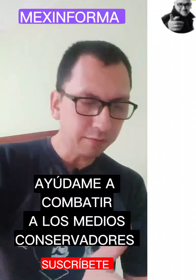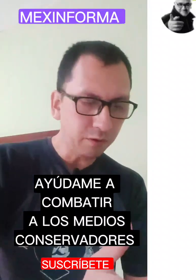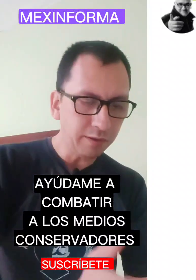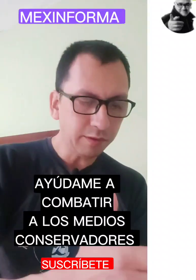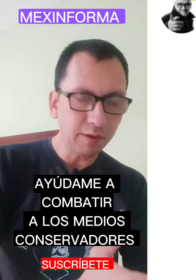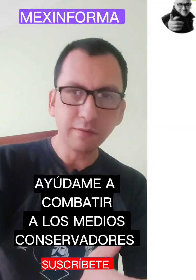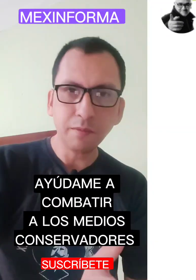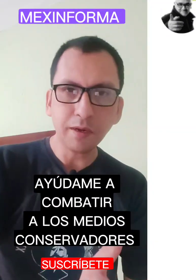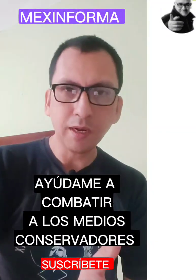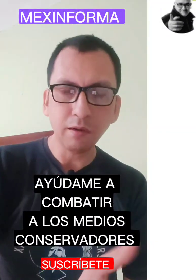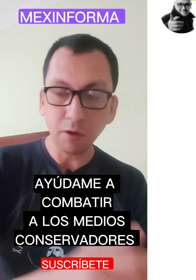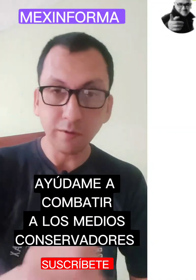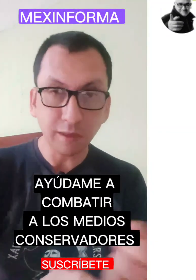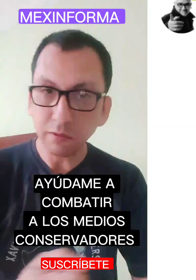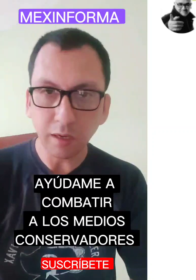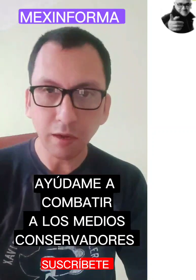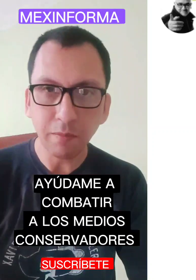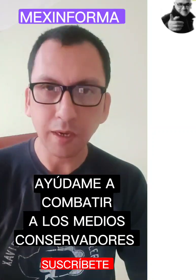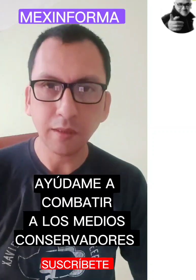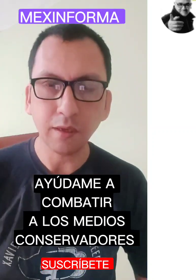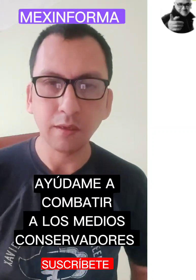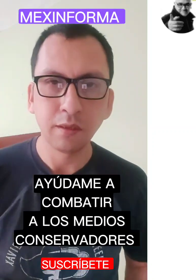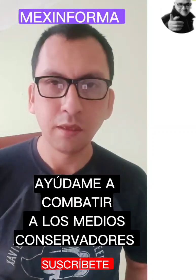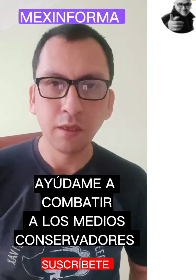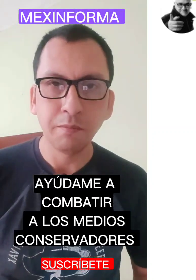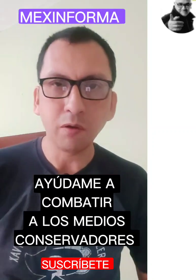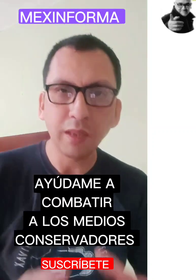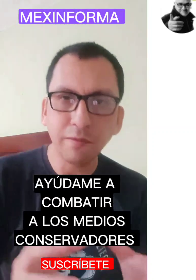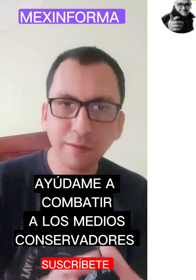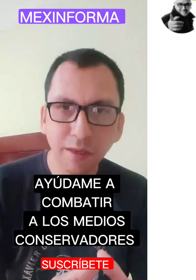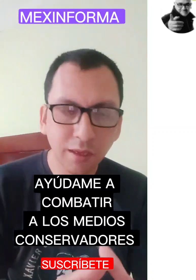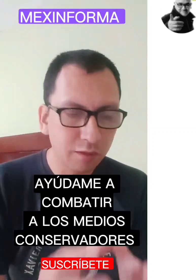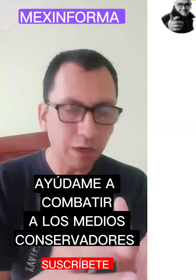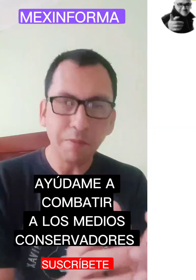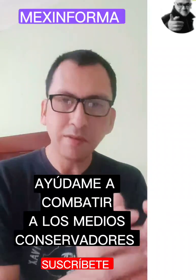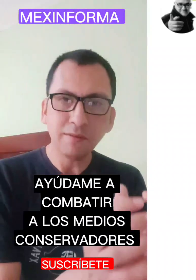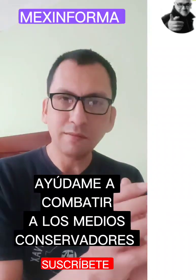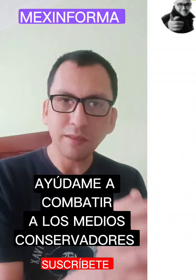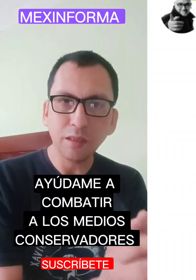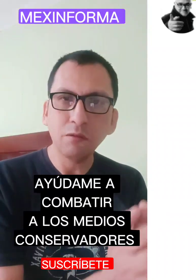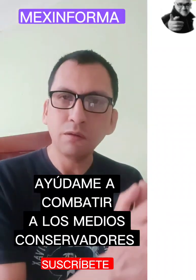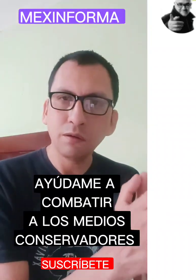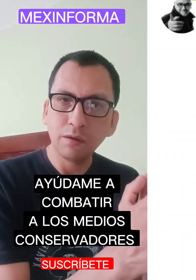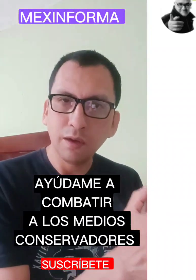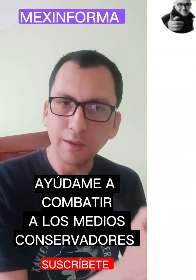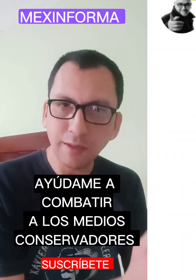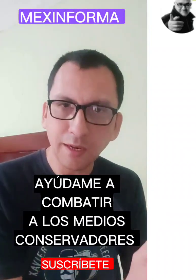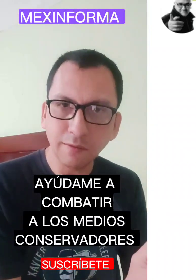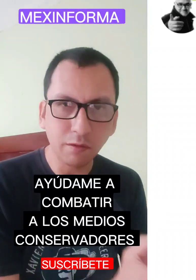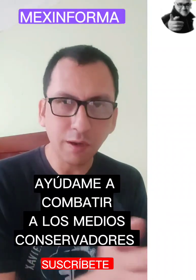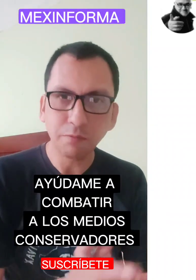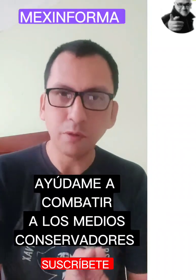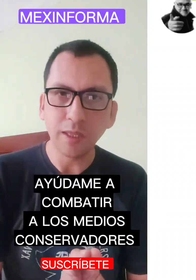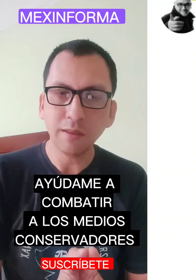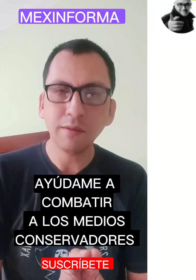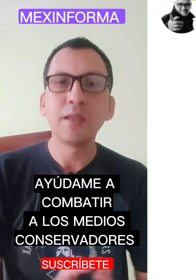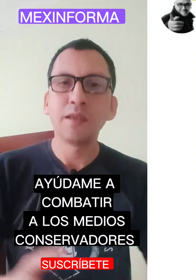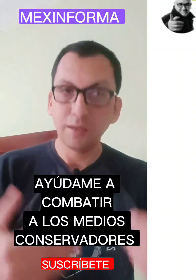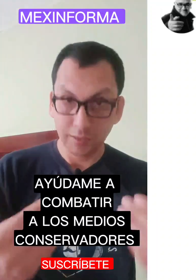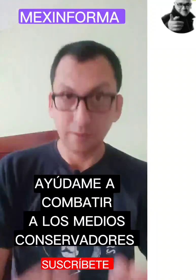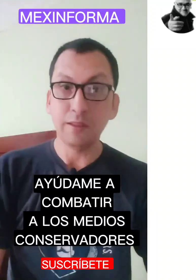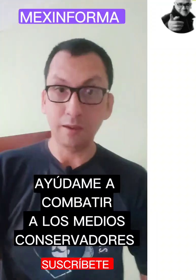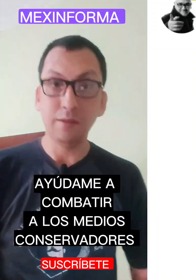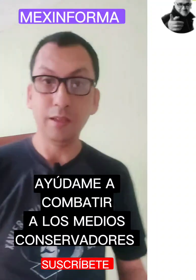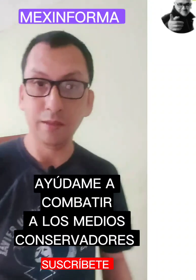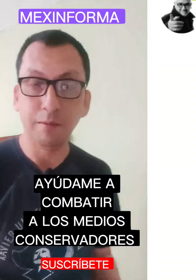Mira, esta margarita, cuando está deshojando la margarita, pero Televisa solamente te está dando las sanas, no las podridas